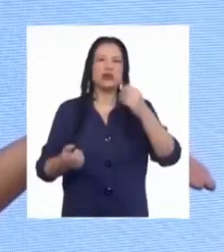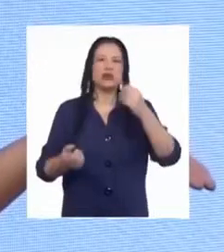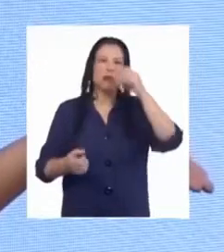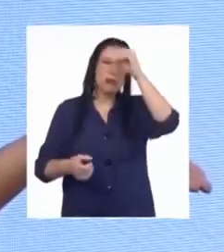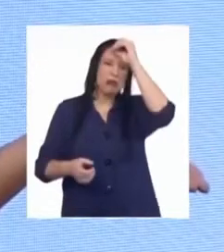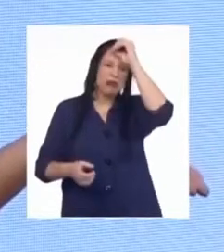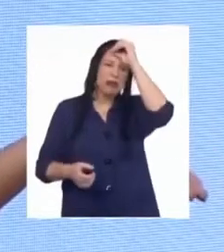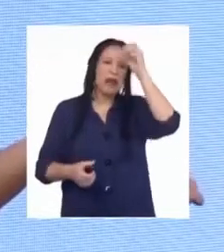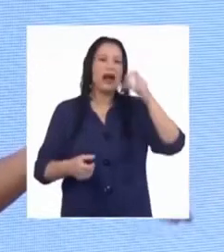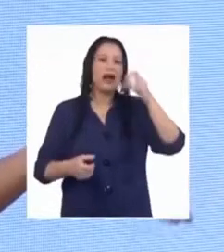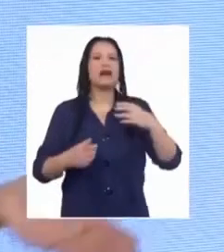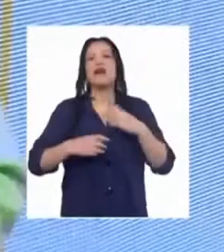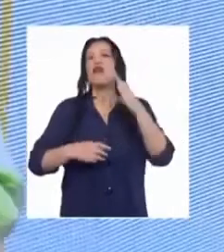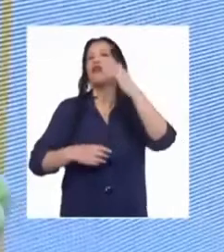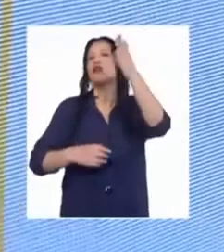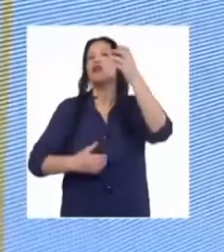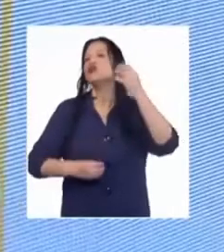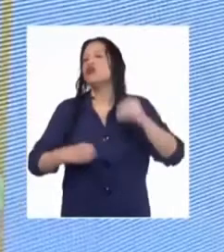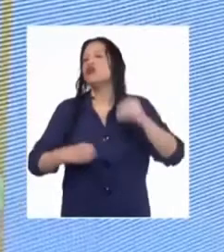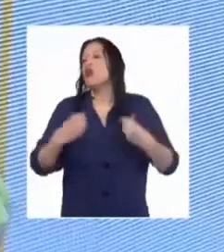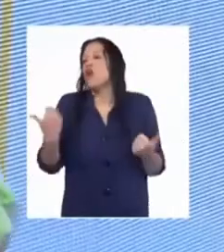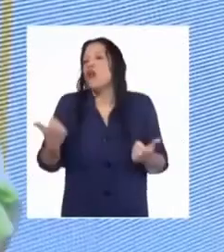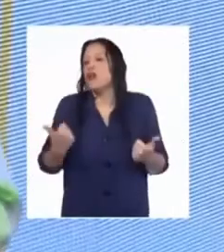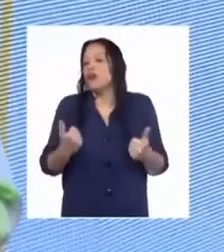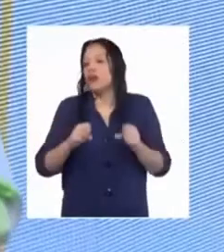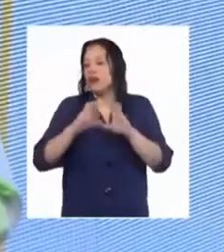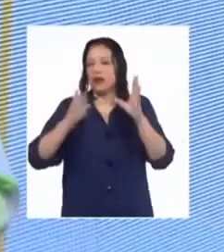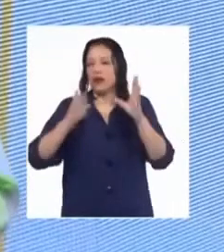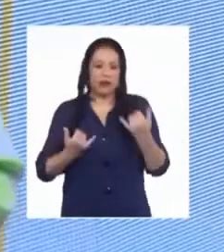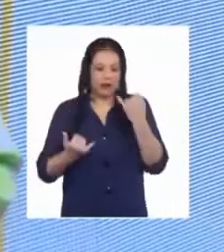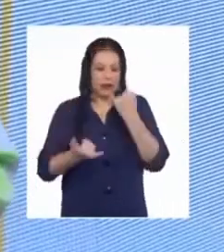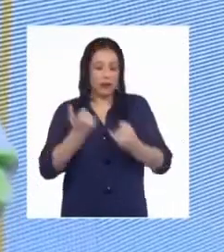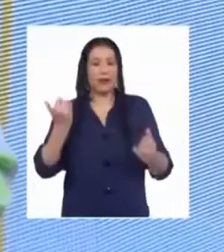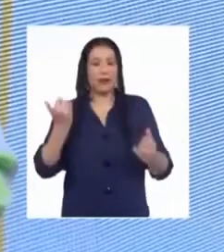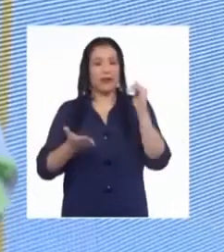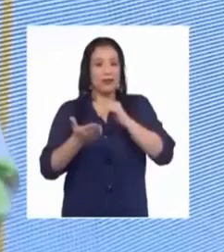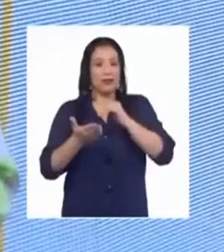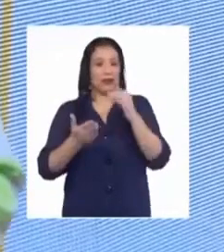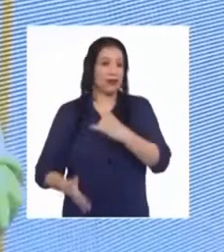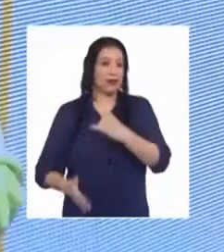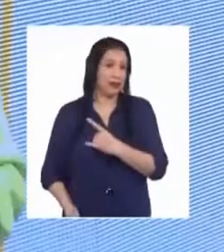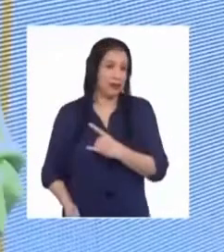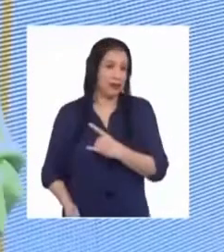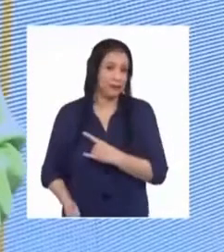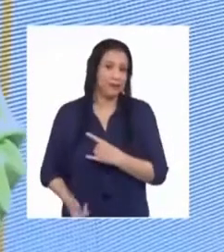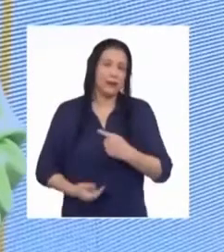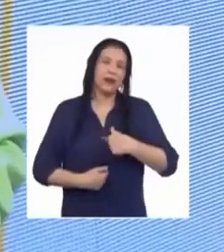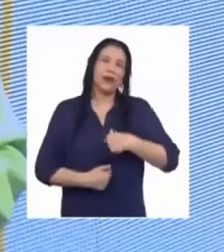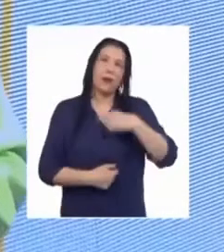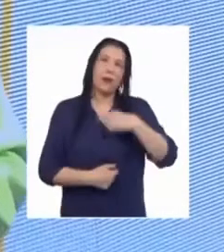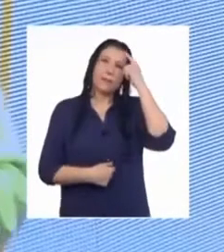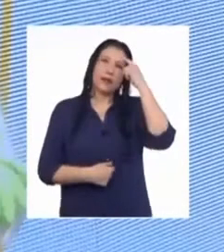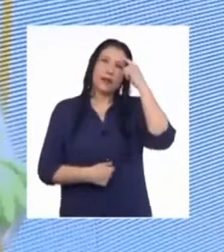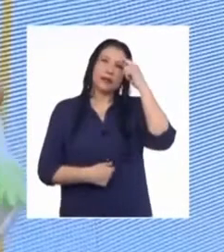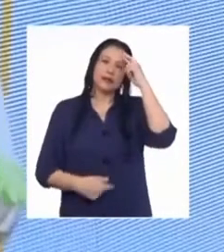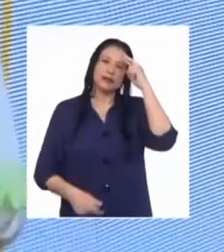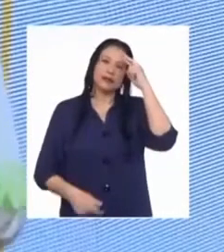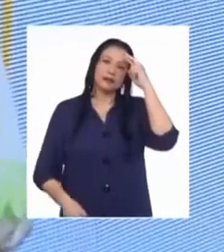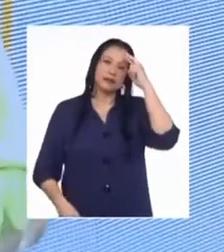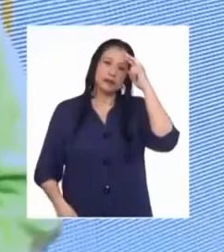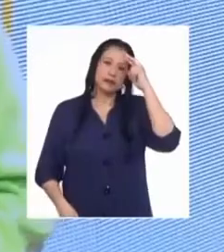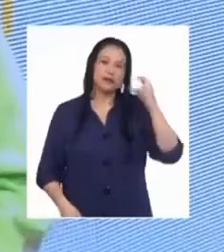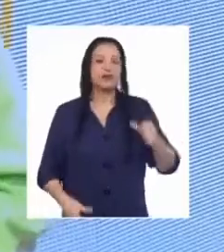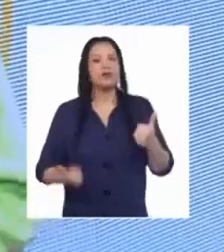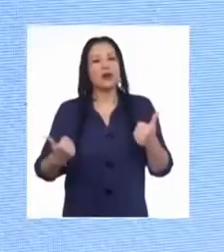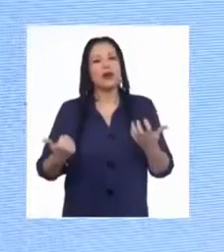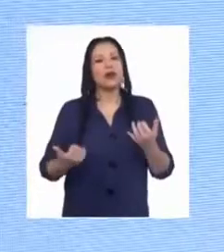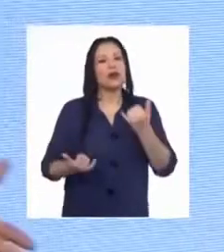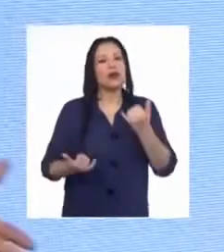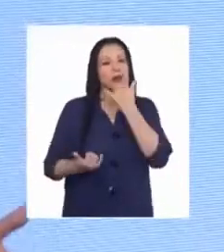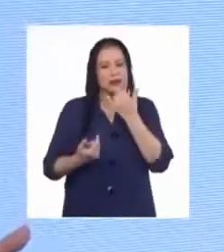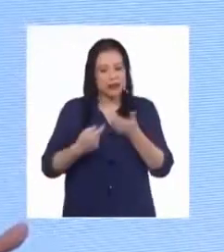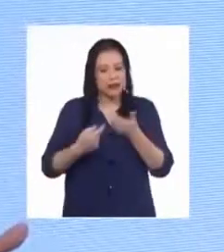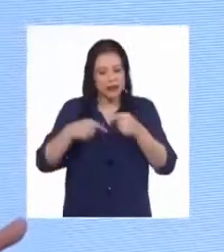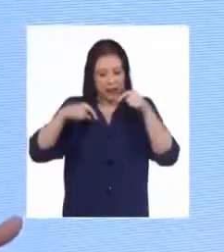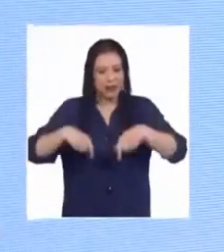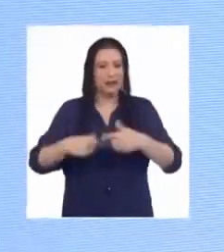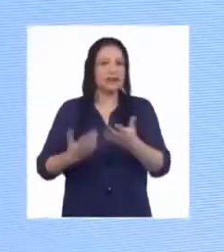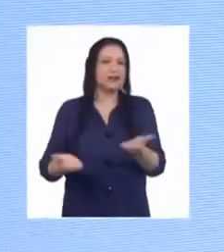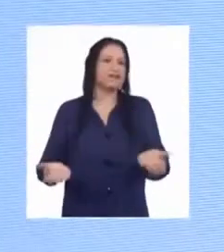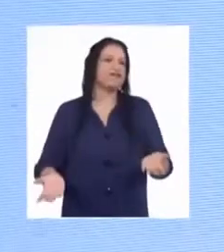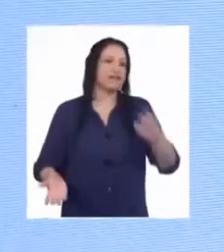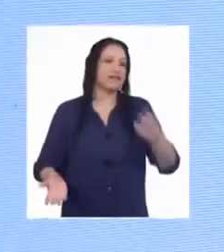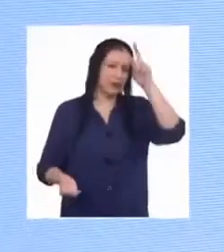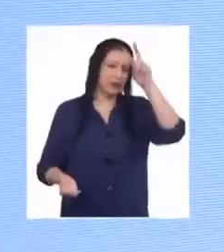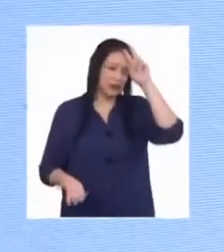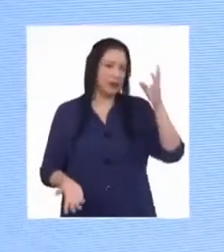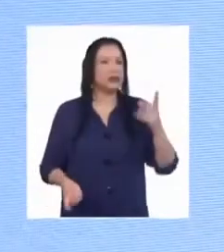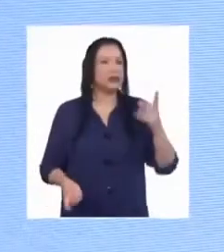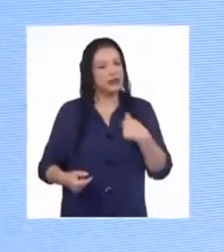las que tendrá acceso cuando termine sus estudios universitarios. Y me puse a reflexionar sobre la realidad de nuestro país. Yo también he estado